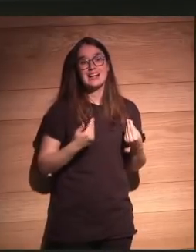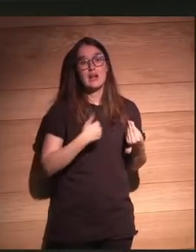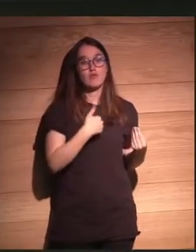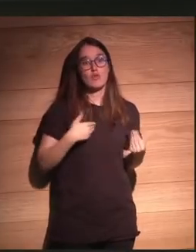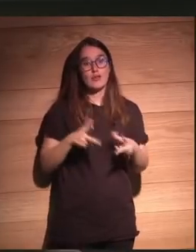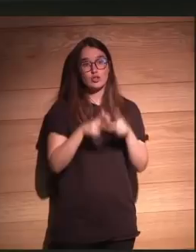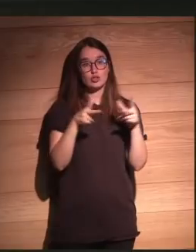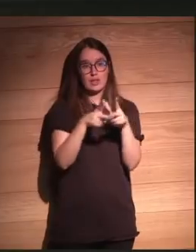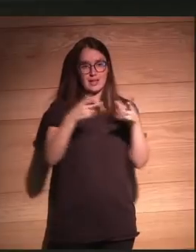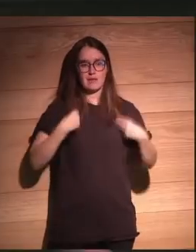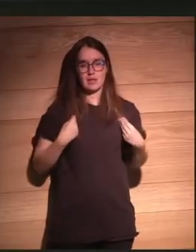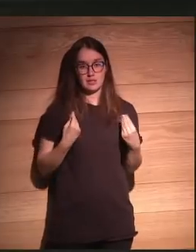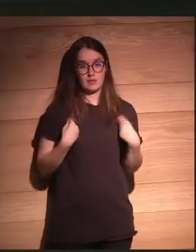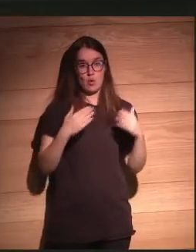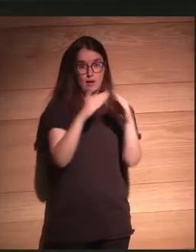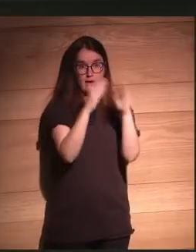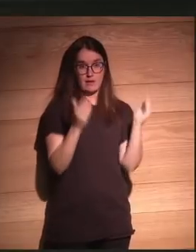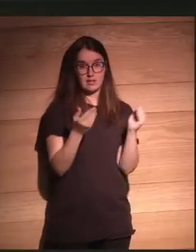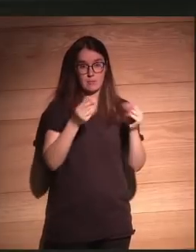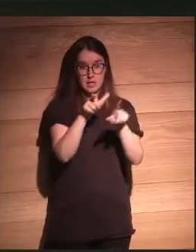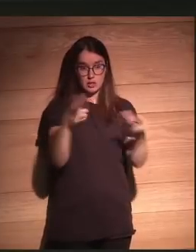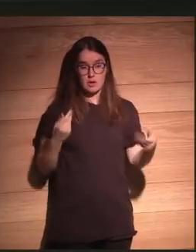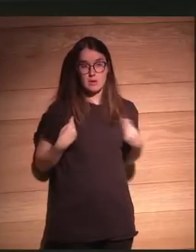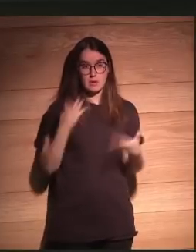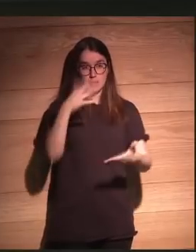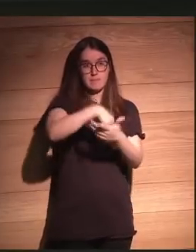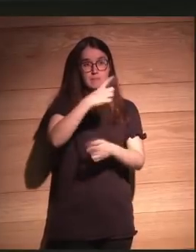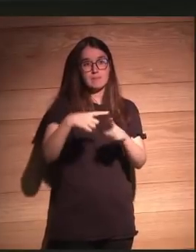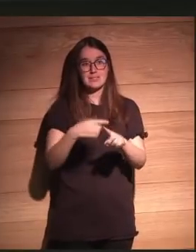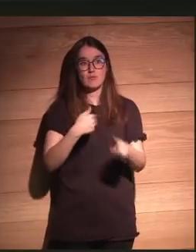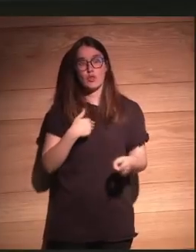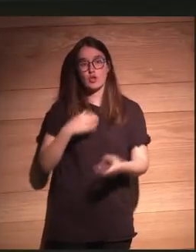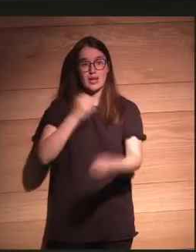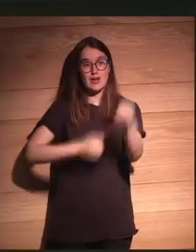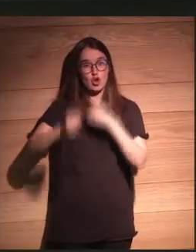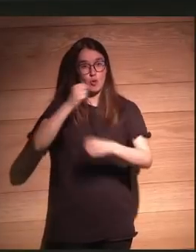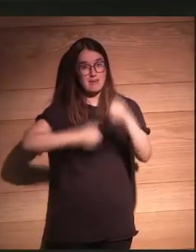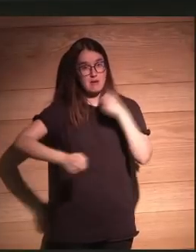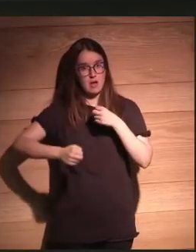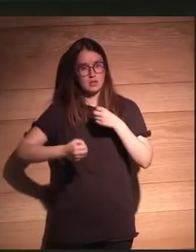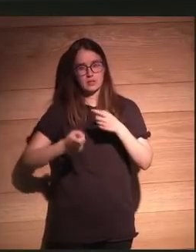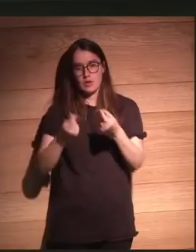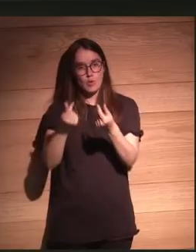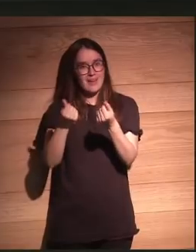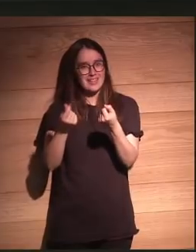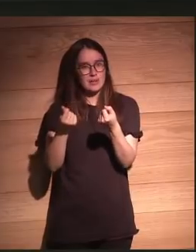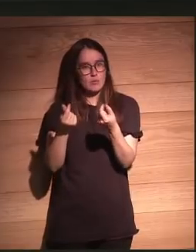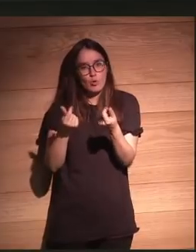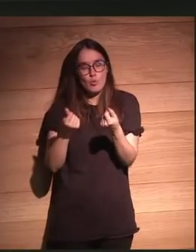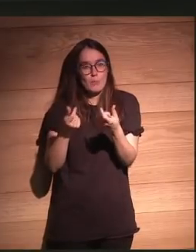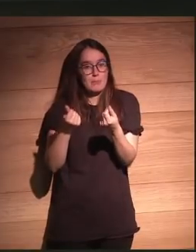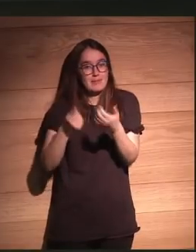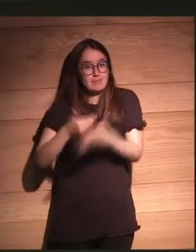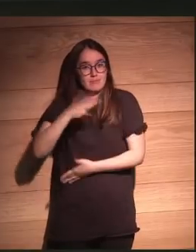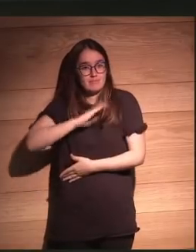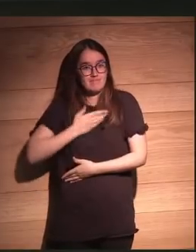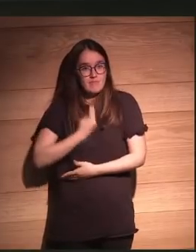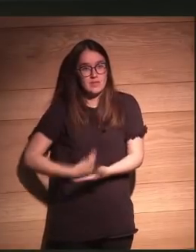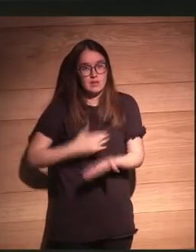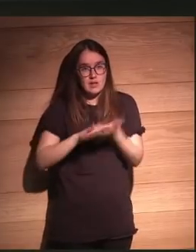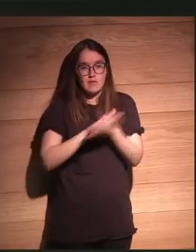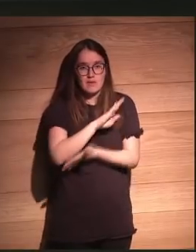vivienda como un hogar en el que vivir, donde las personas vivimos, y la función económica como un activo financiero, un bien inmobiliario. Esto habla mucho en el